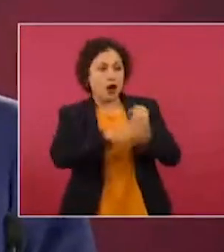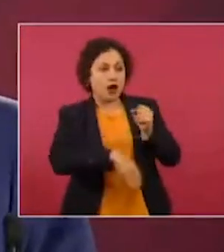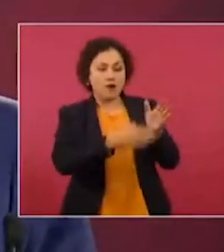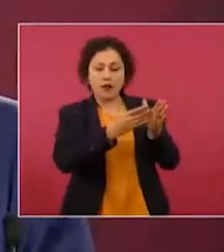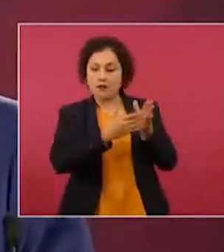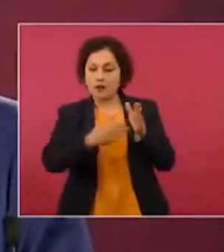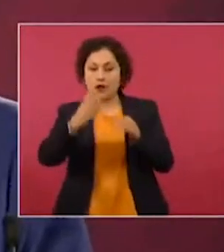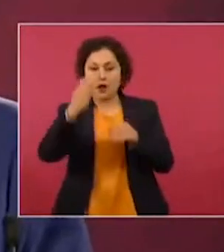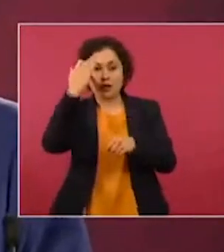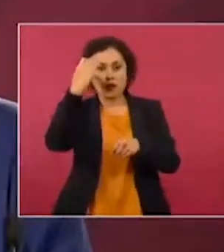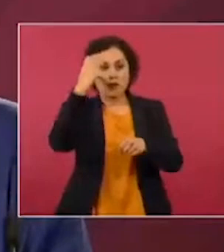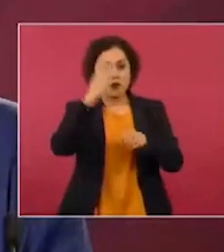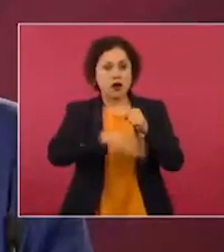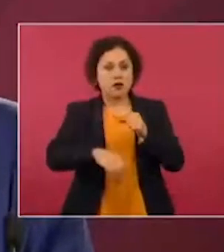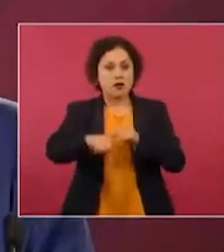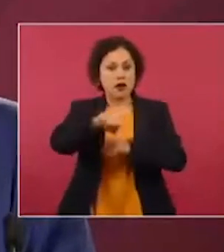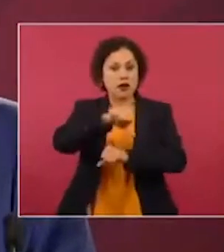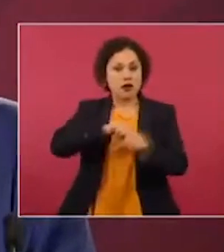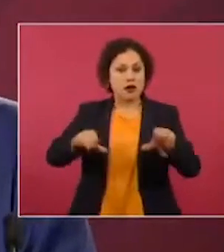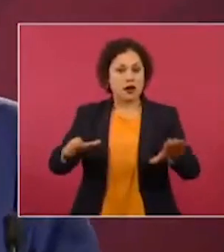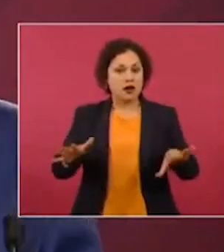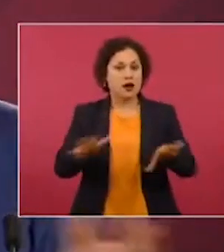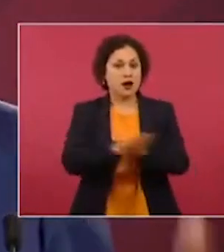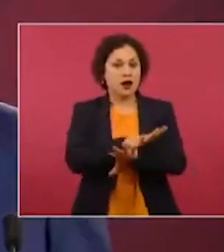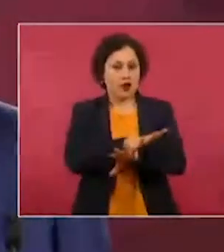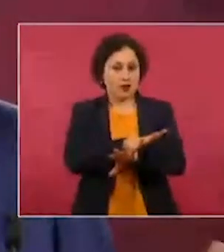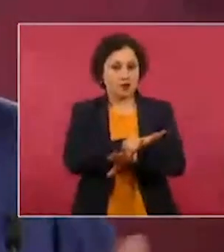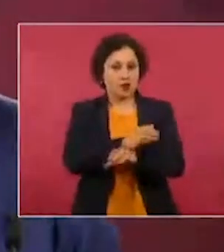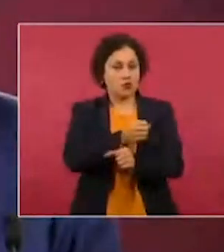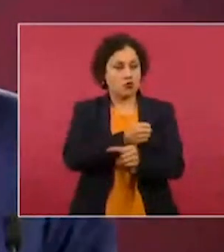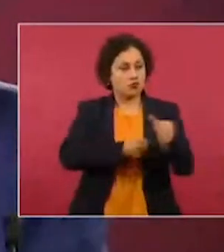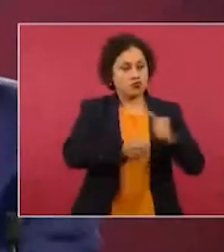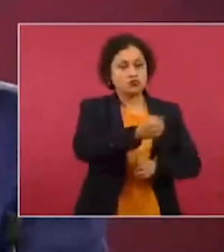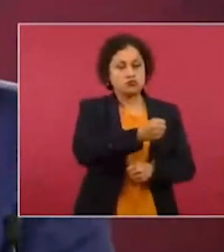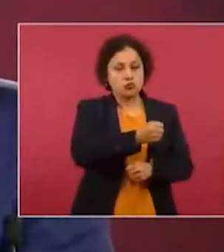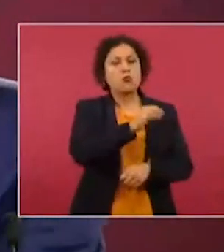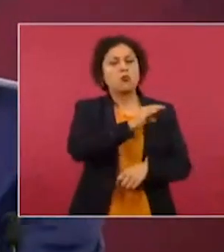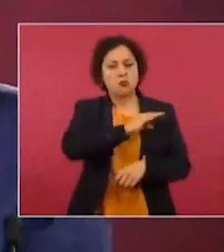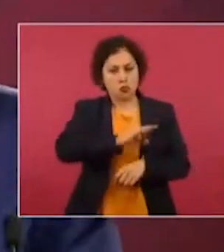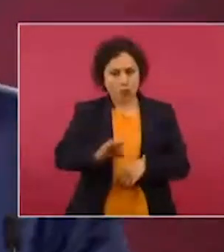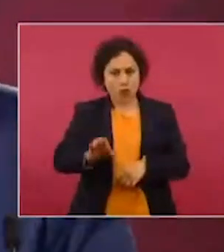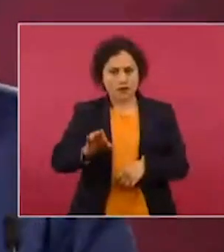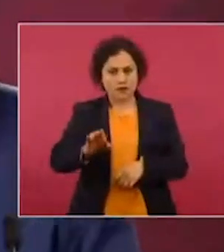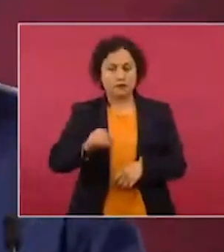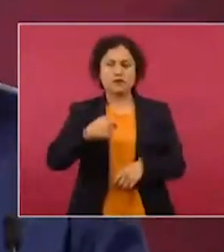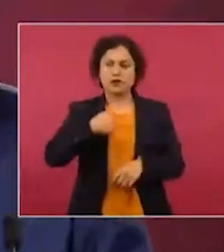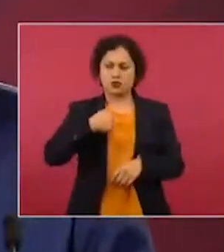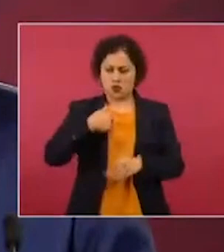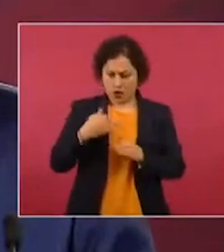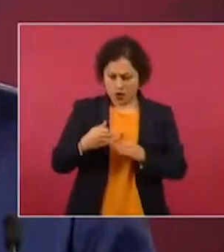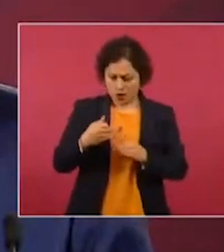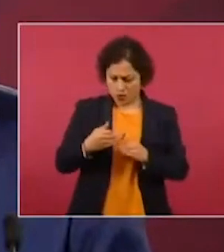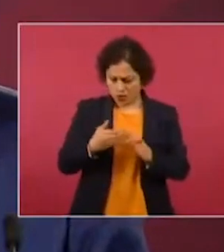hablando con Xiomara Castro para buscar esta alianza de América Latina y conseguir precios